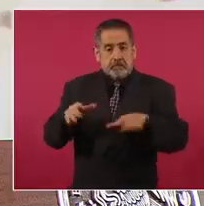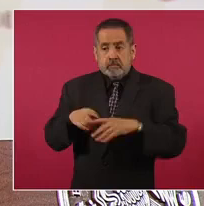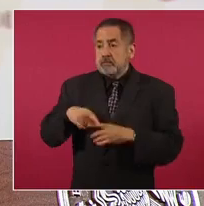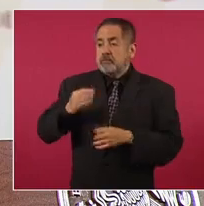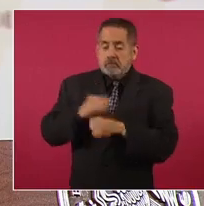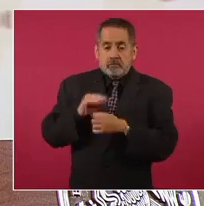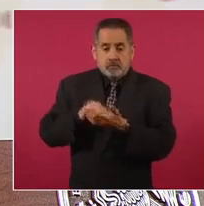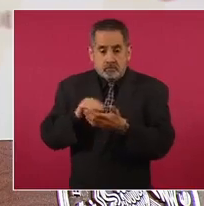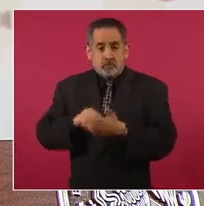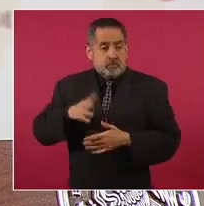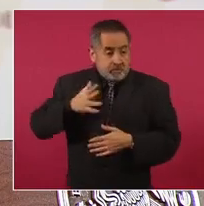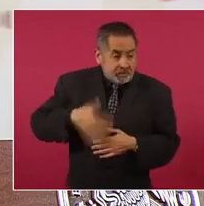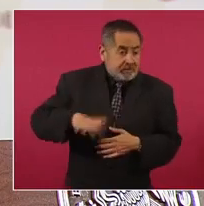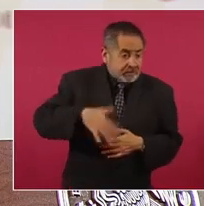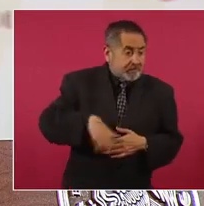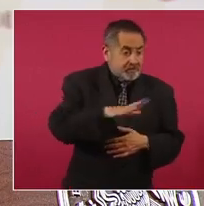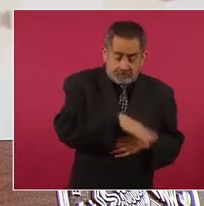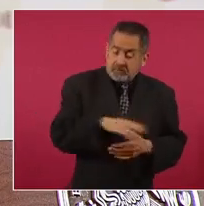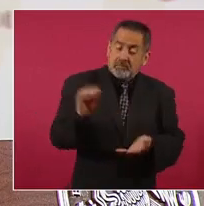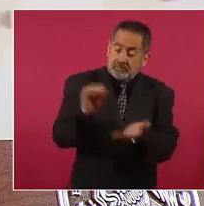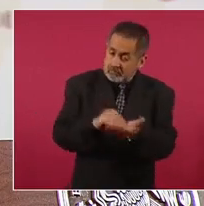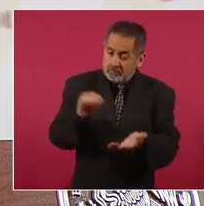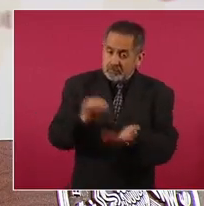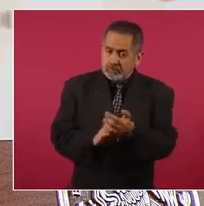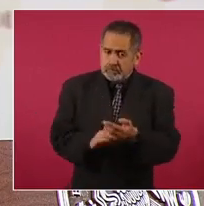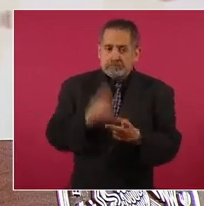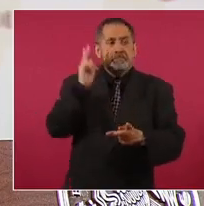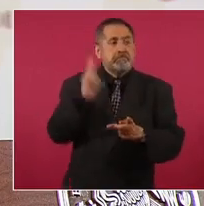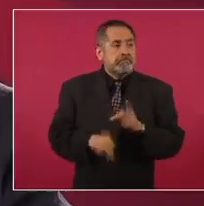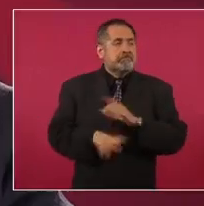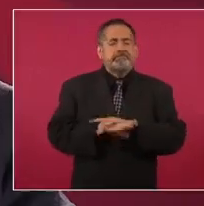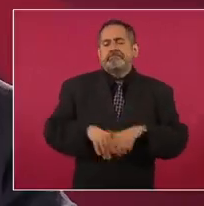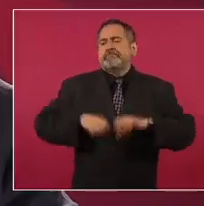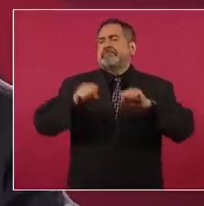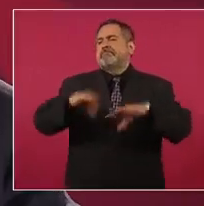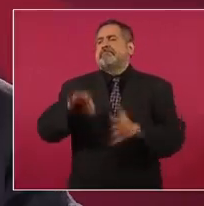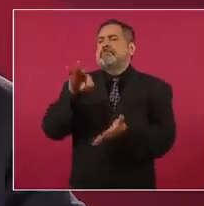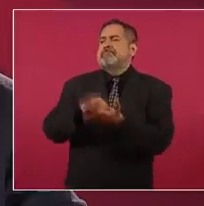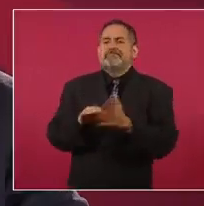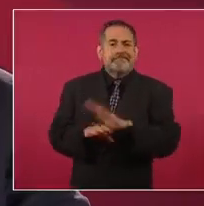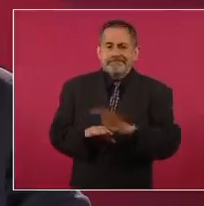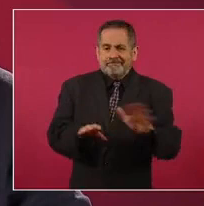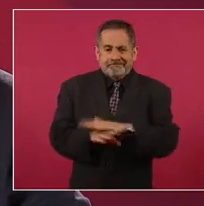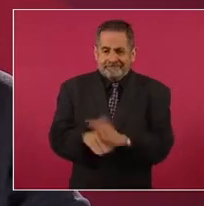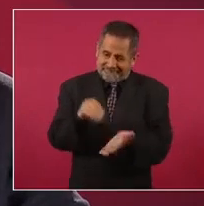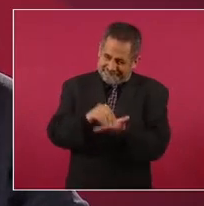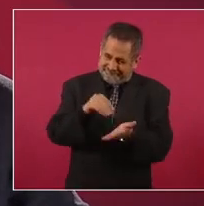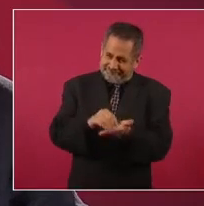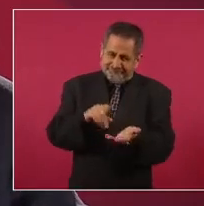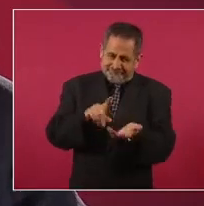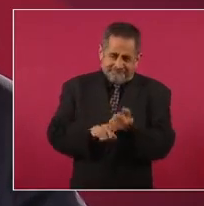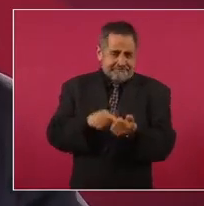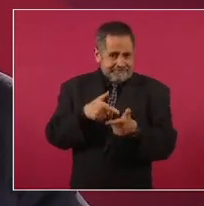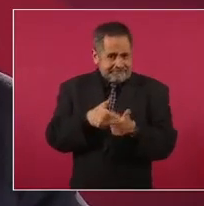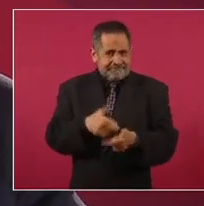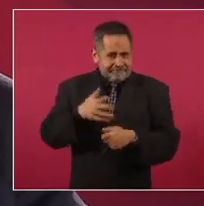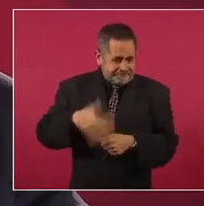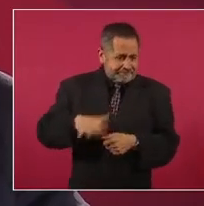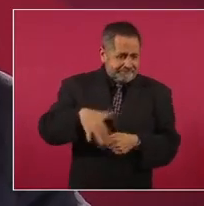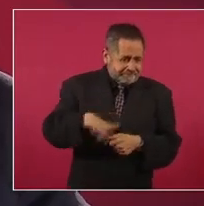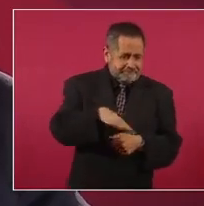búsquedas siguen. No hemos suspendido ninguna de las búsquedas. El acopio de información